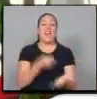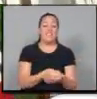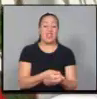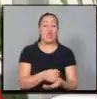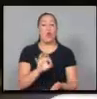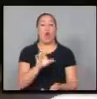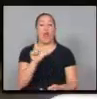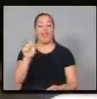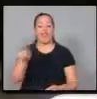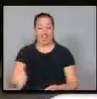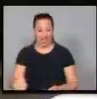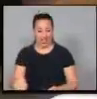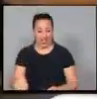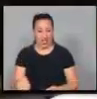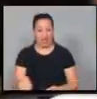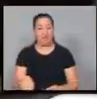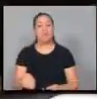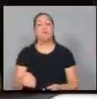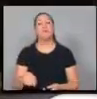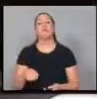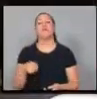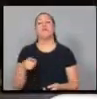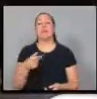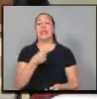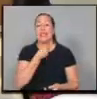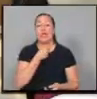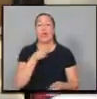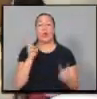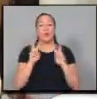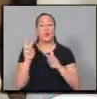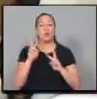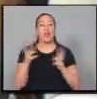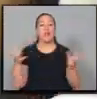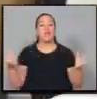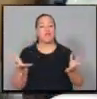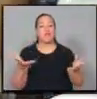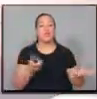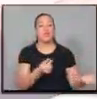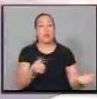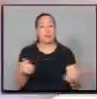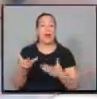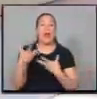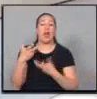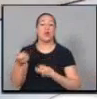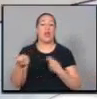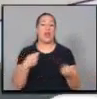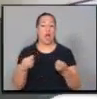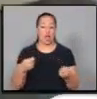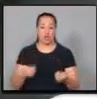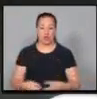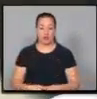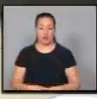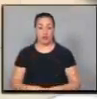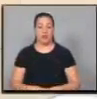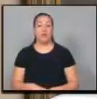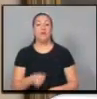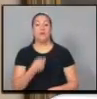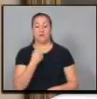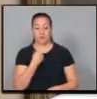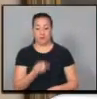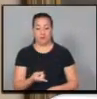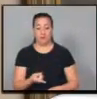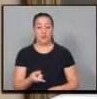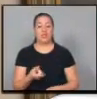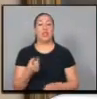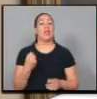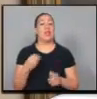de crédito. Una medida que pretende impulsar el consumo y ayudar a los comerciantes. lo que dice esta norma es que va